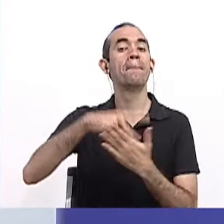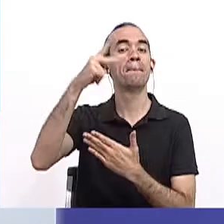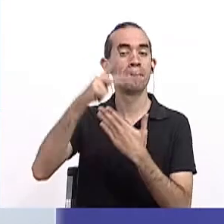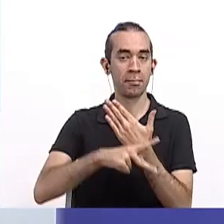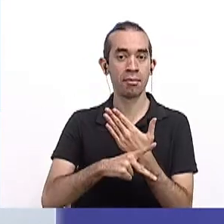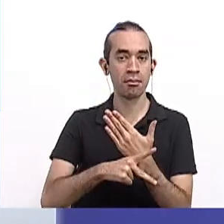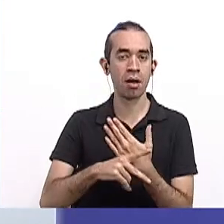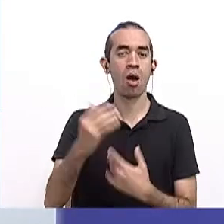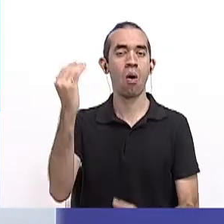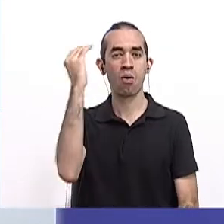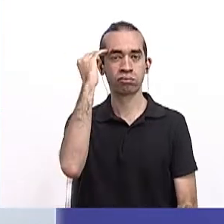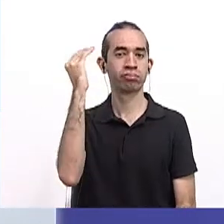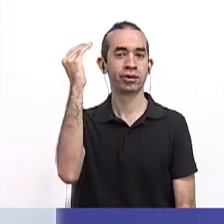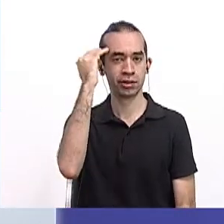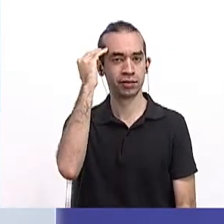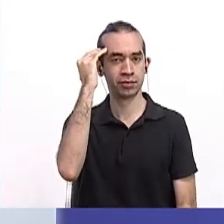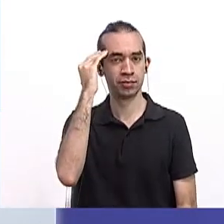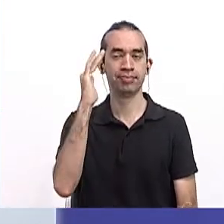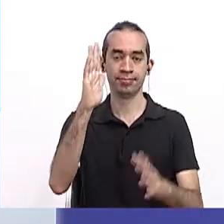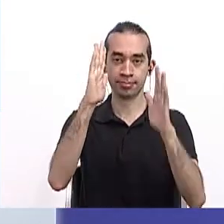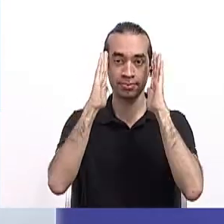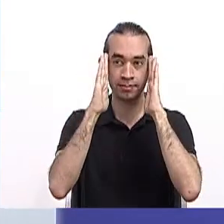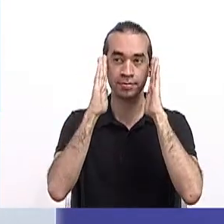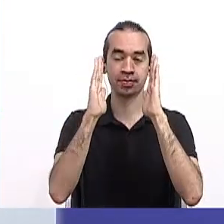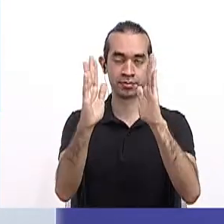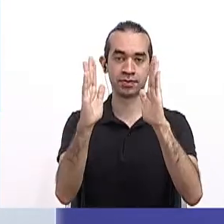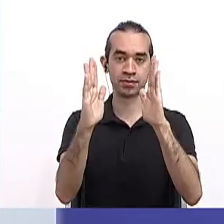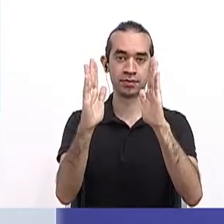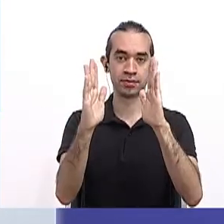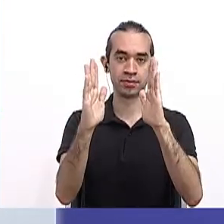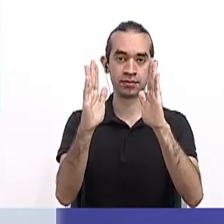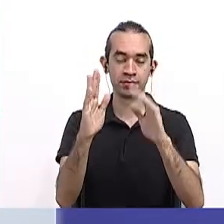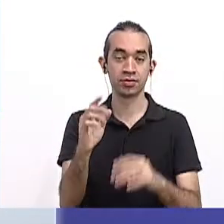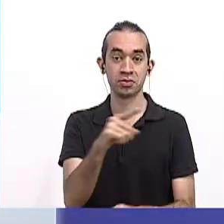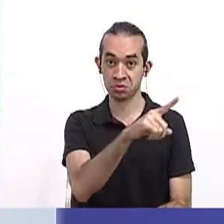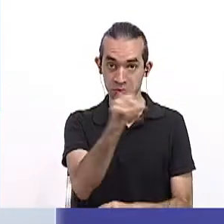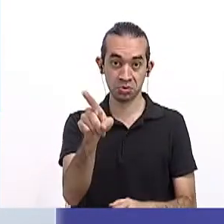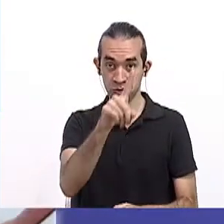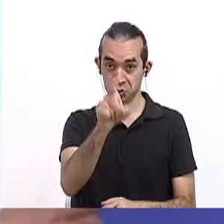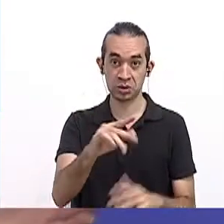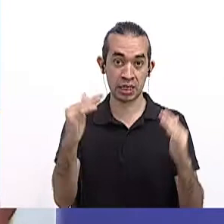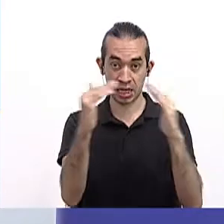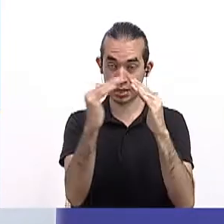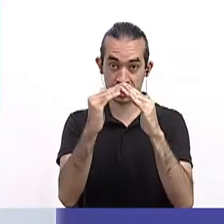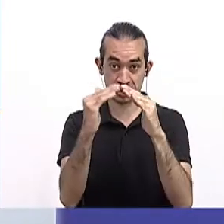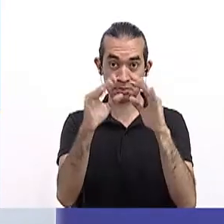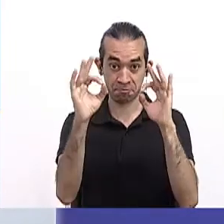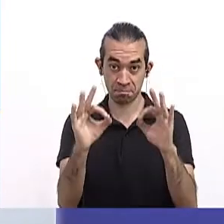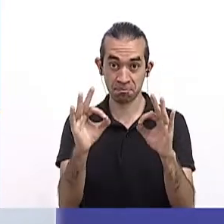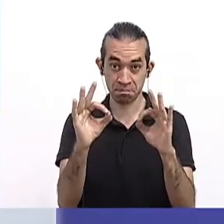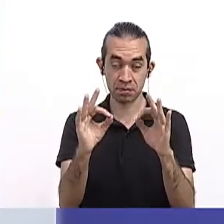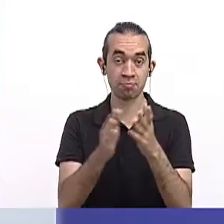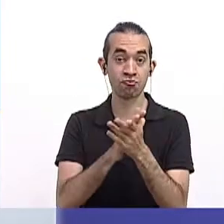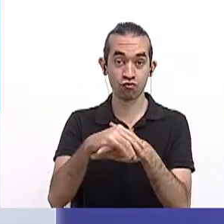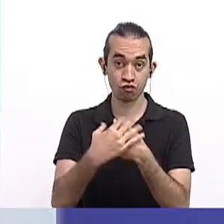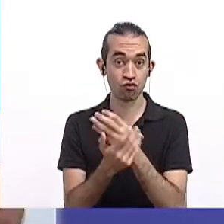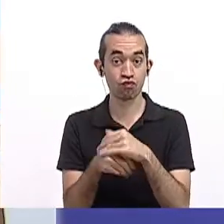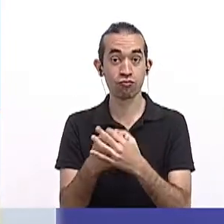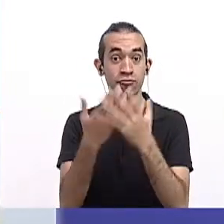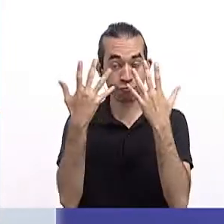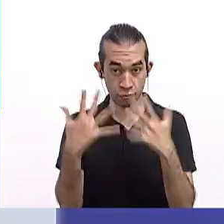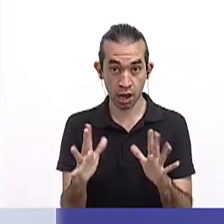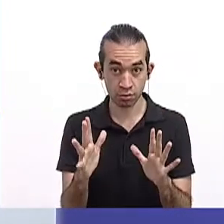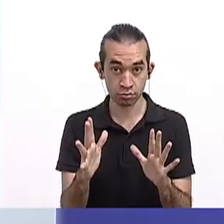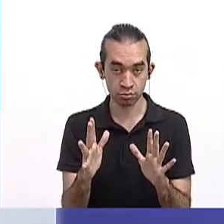mucha conciencia. Presten muchísima atención. Ya están ahí en sus casas. Espero que ya se hayan lavado las manos